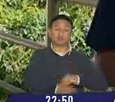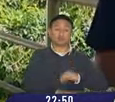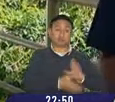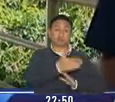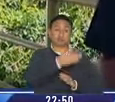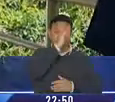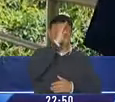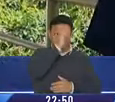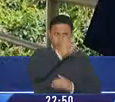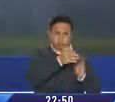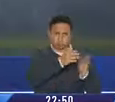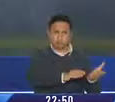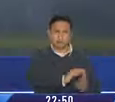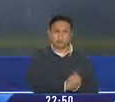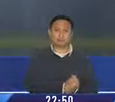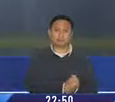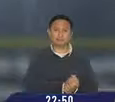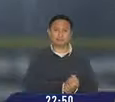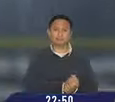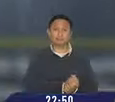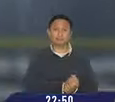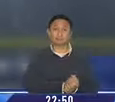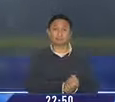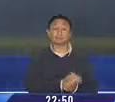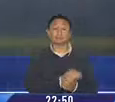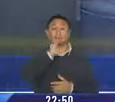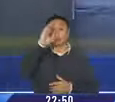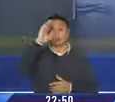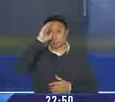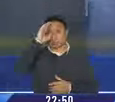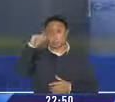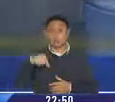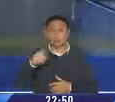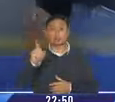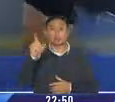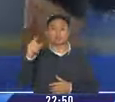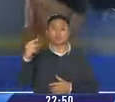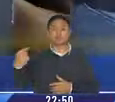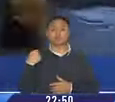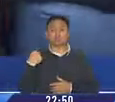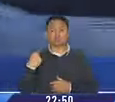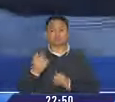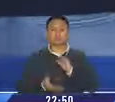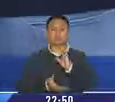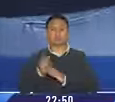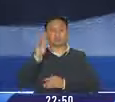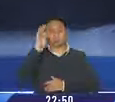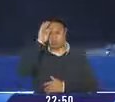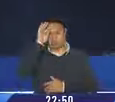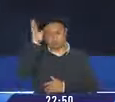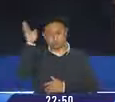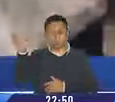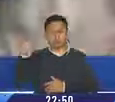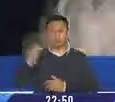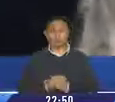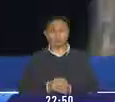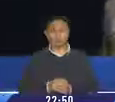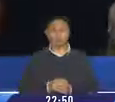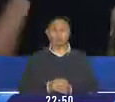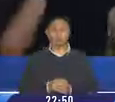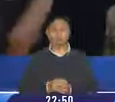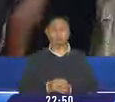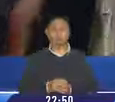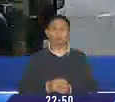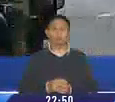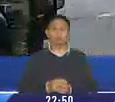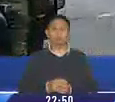Getulio Vargas. En las filas oficiales también se registró un herido que fue trasladado hasta el hospital de la Policía Militar de Río.